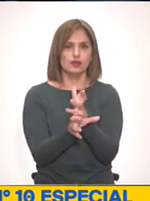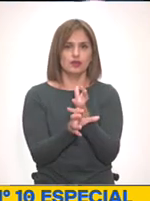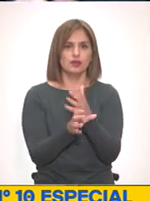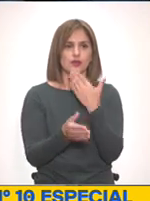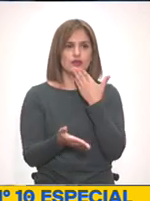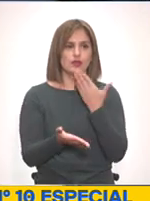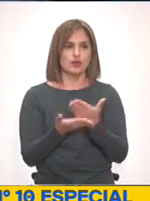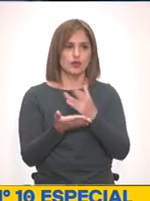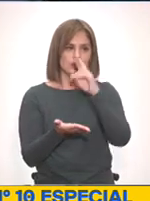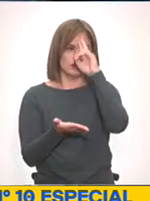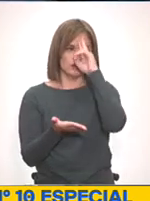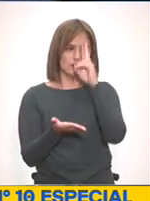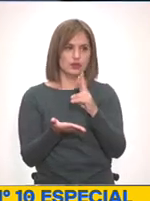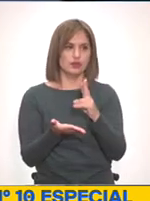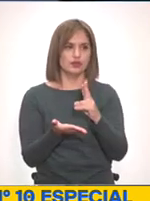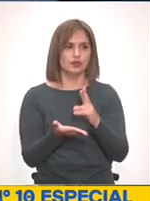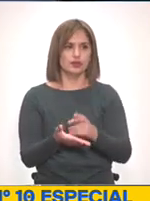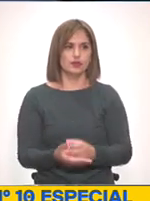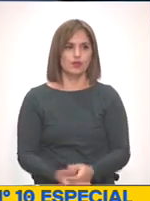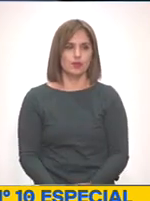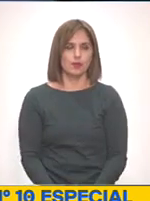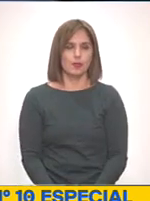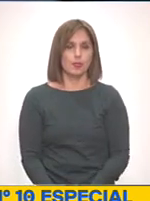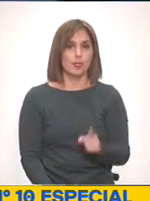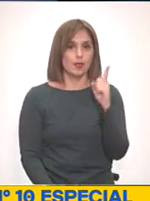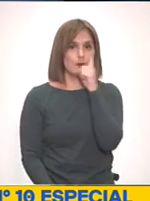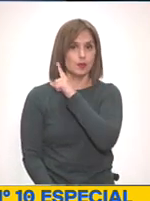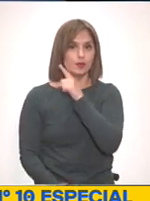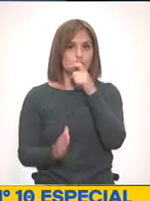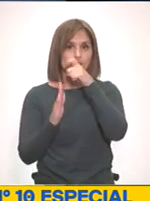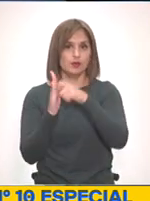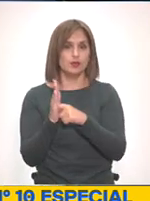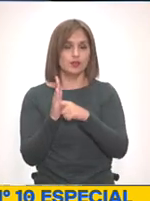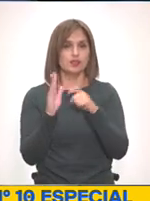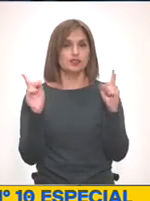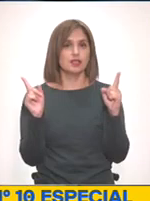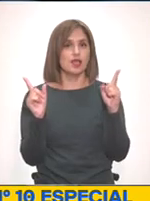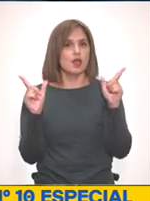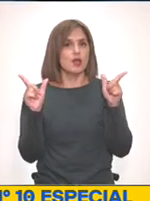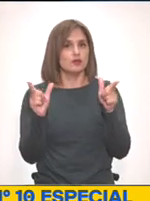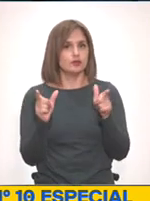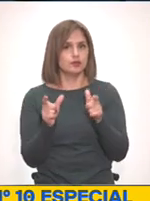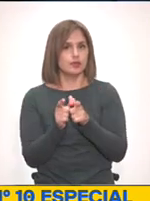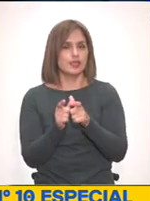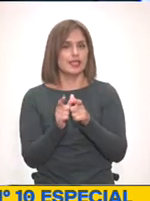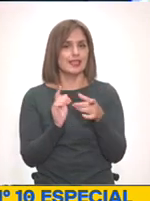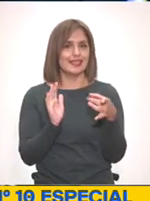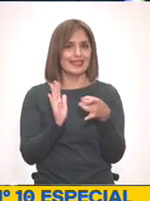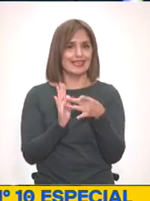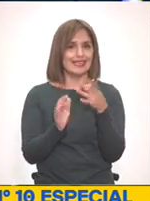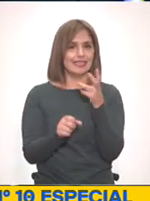se debe reconocer que han existido los últimos meses una disminución de estos hechos delictuales